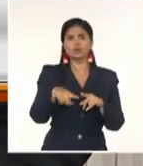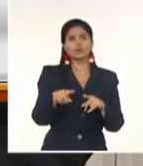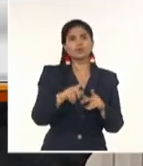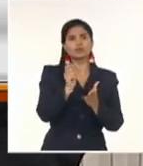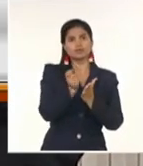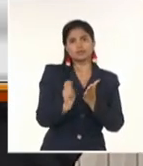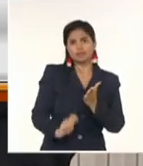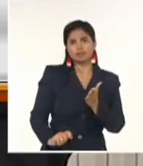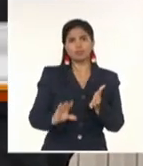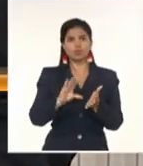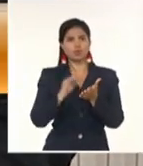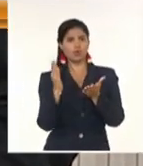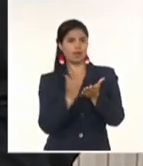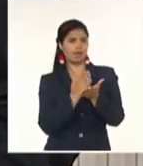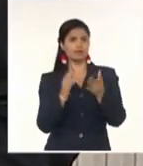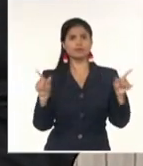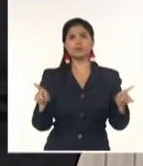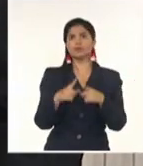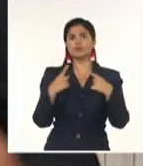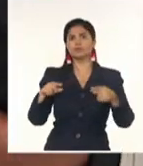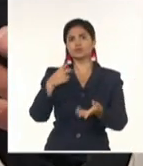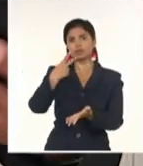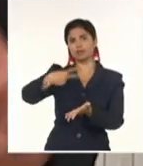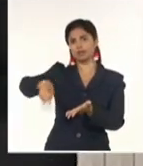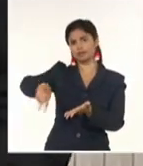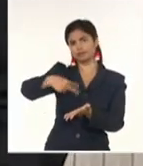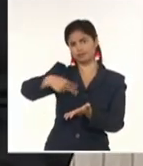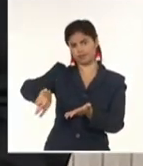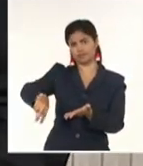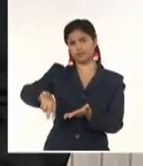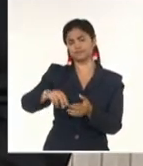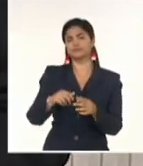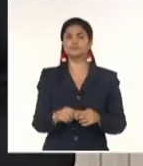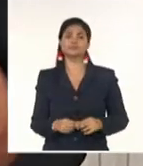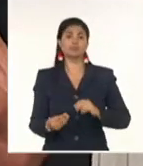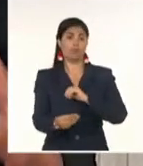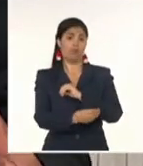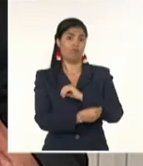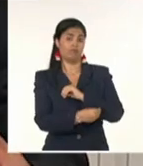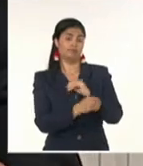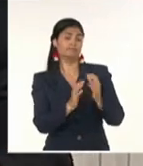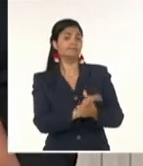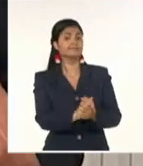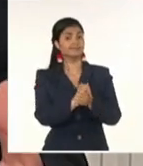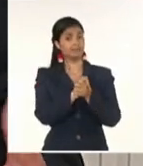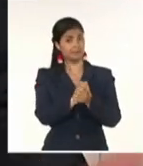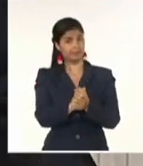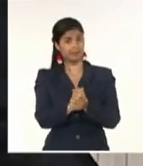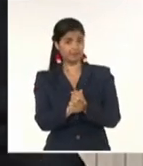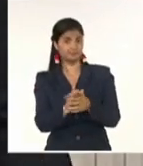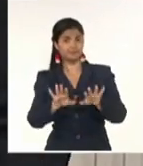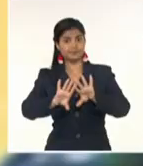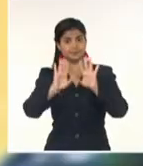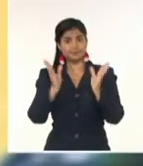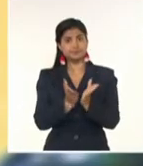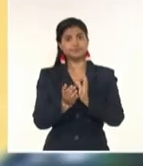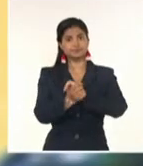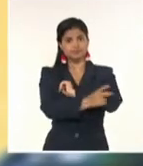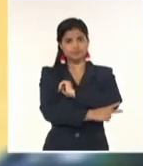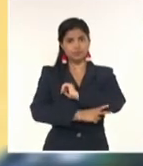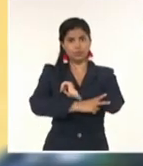antropología, música, danza, para reforzar los lazos de amistad entre Cuba e